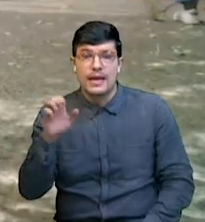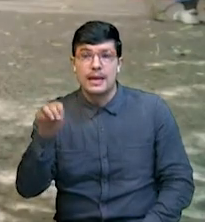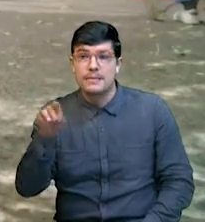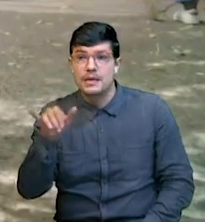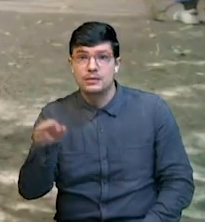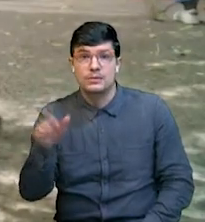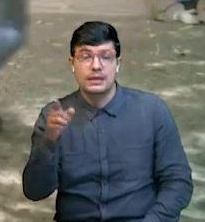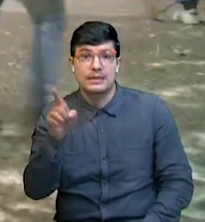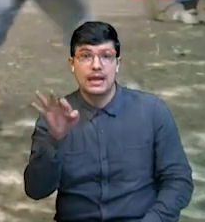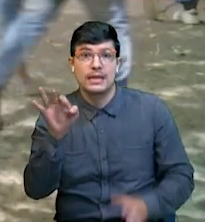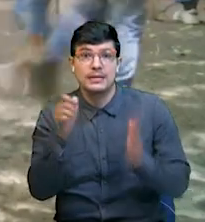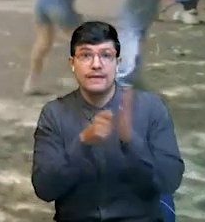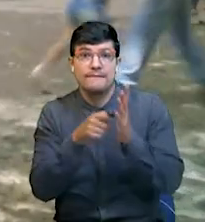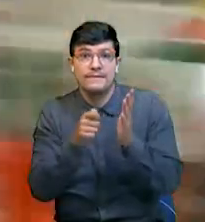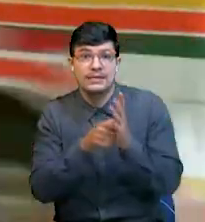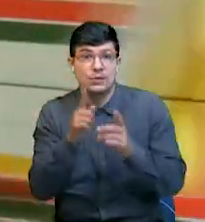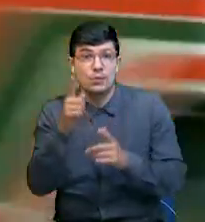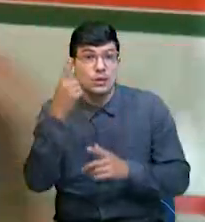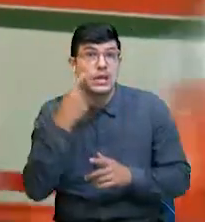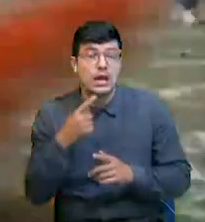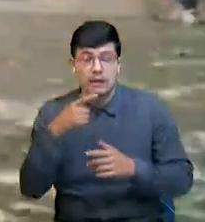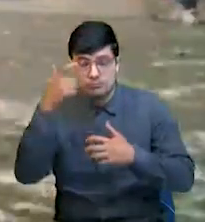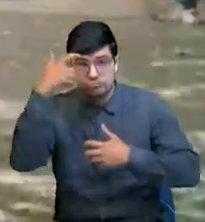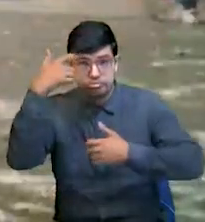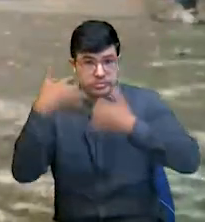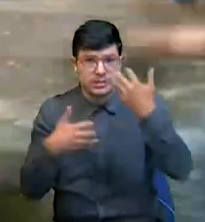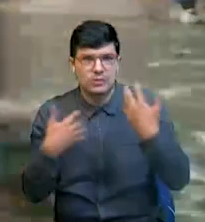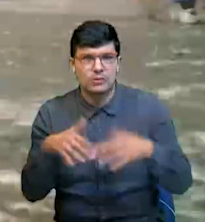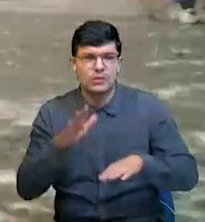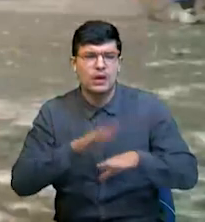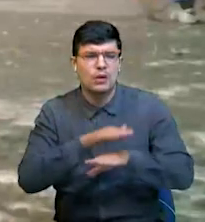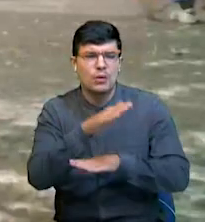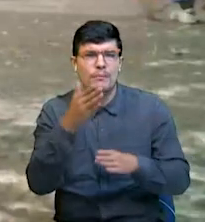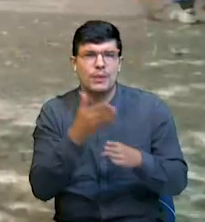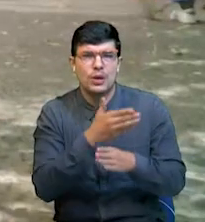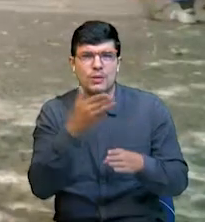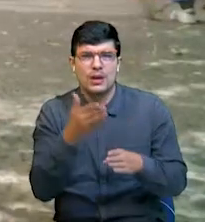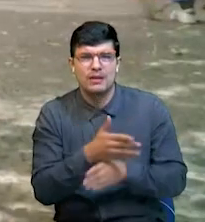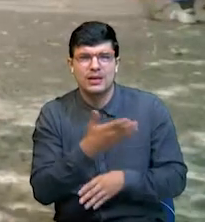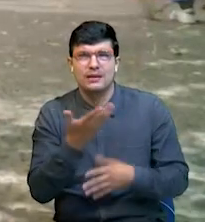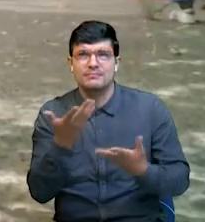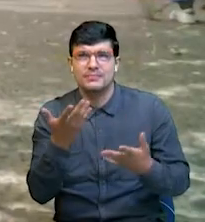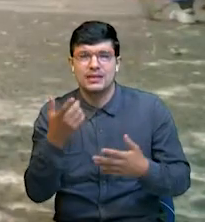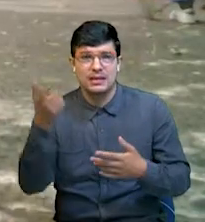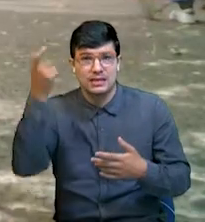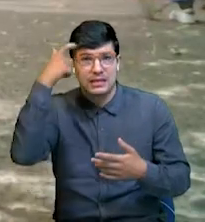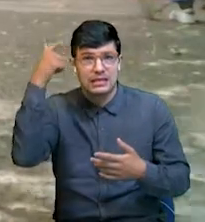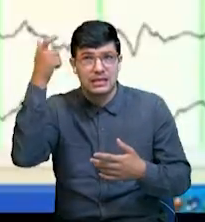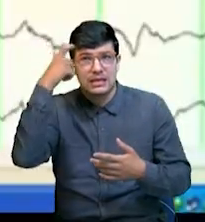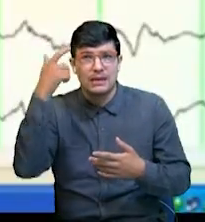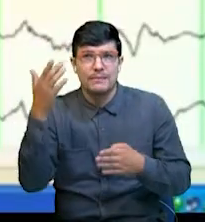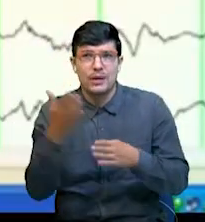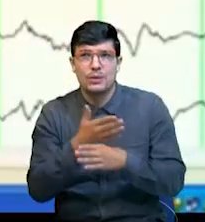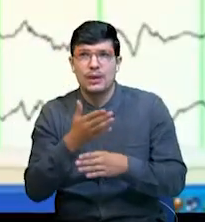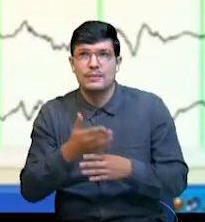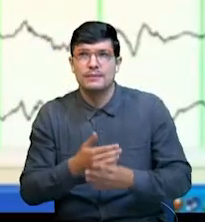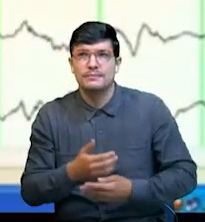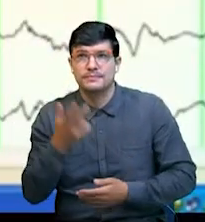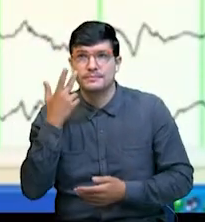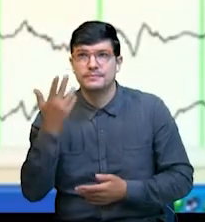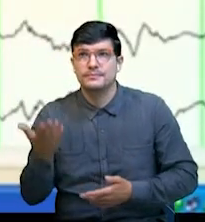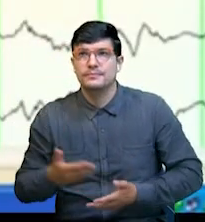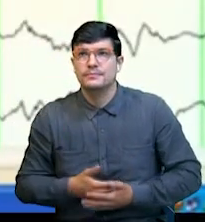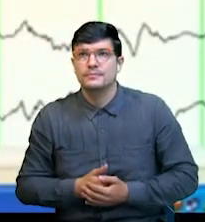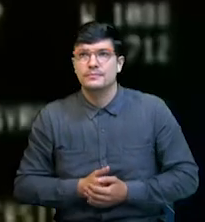genera hasta 13 convulsiones diarias, convulsiones que le están generando también múltiples golpes en su cabeza. El síndrome de